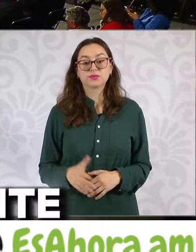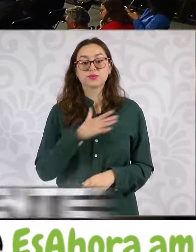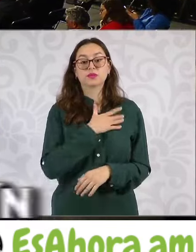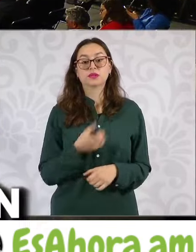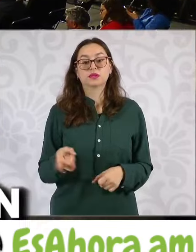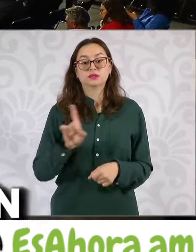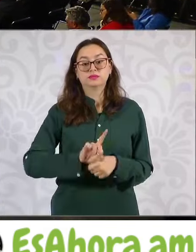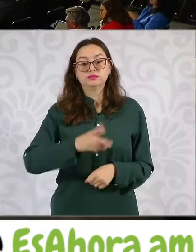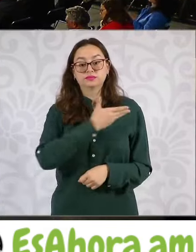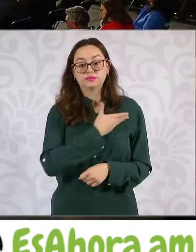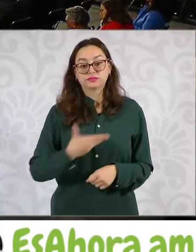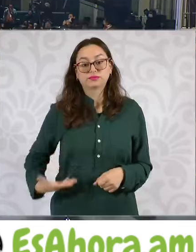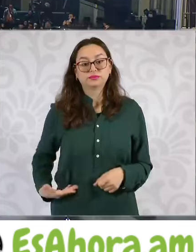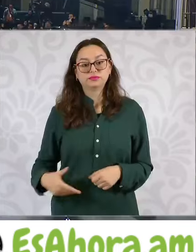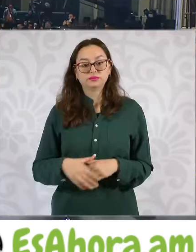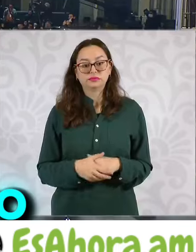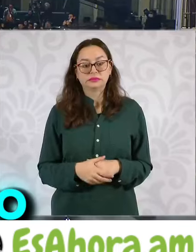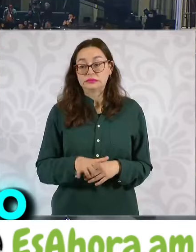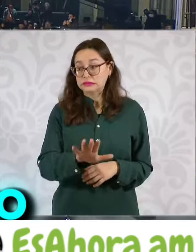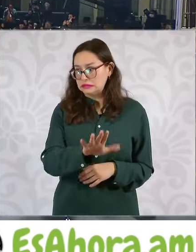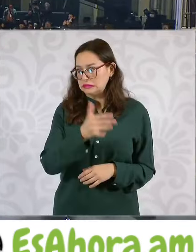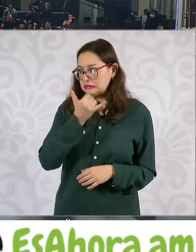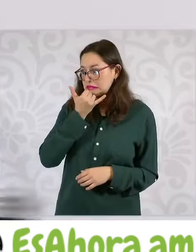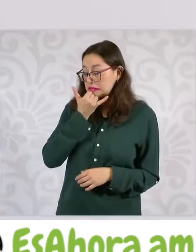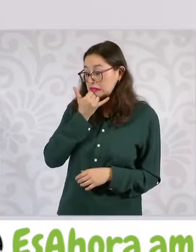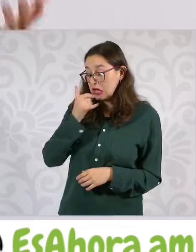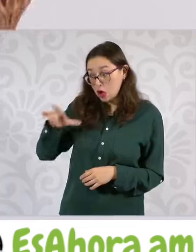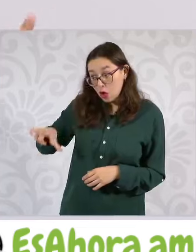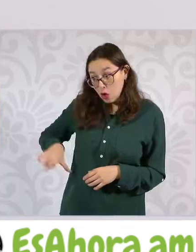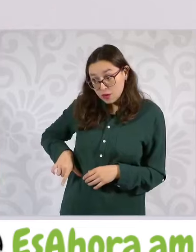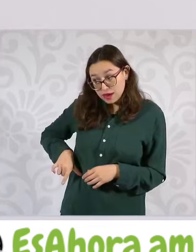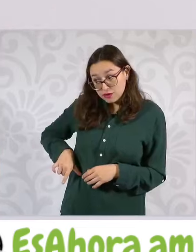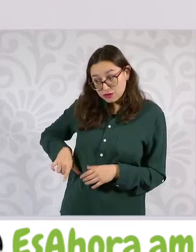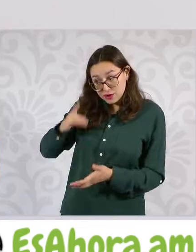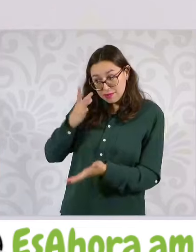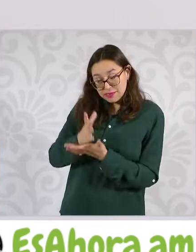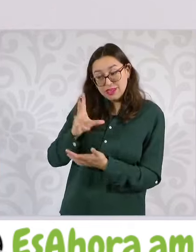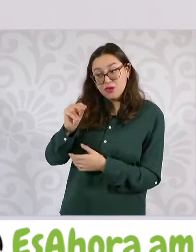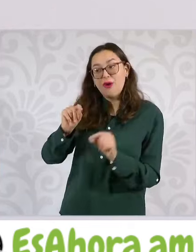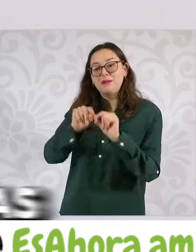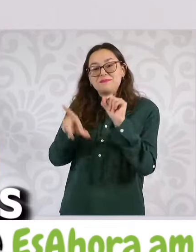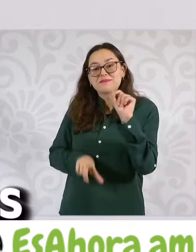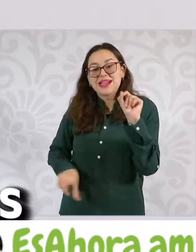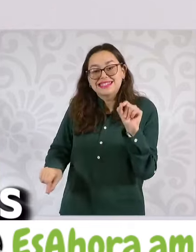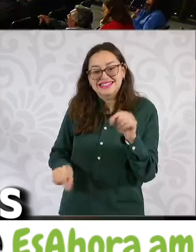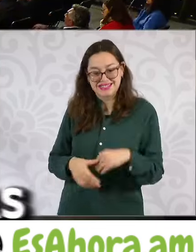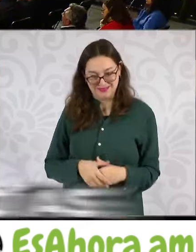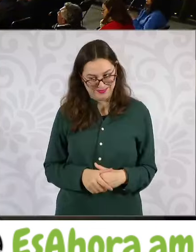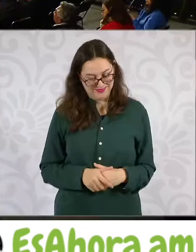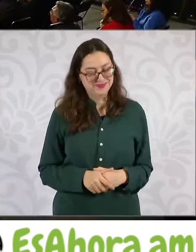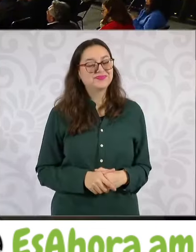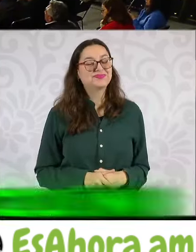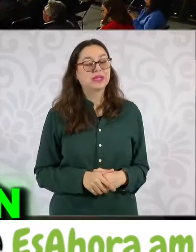Buenos días, presidenta. Alberto Marroquín Espinosa. No, no es que nos va a ayudar al gobierno, va a ayudar pues a todo el plan. Gracias, buenos